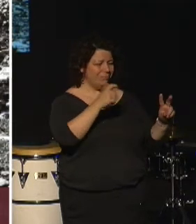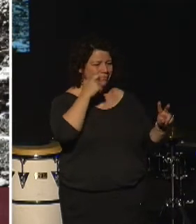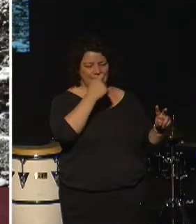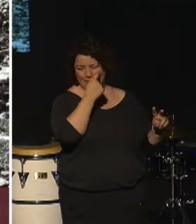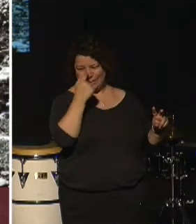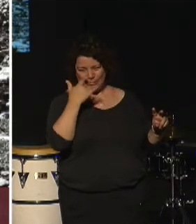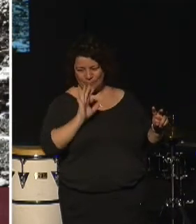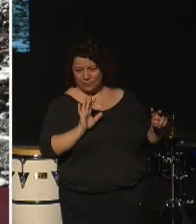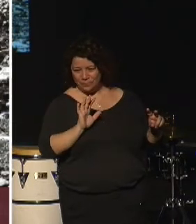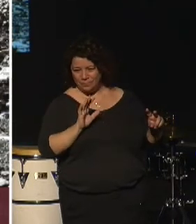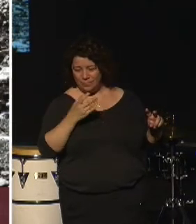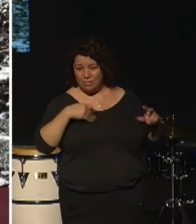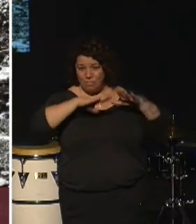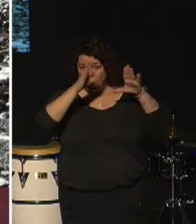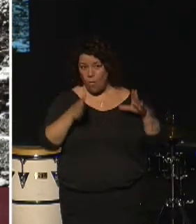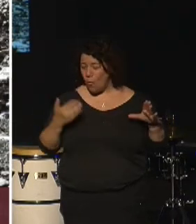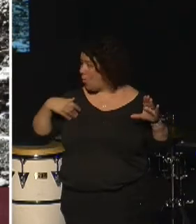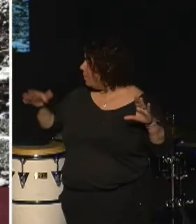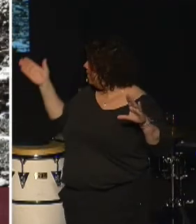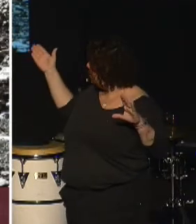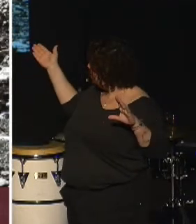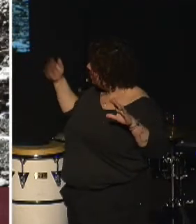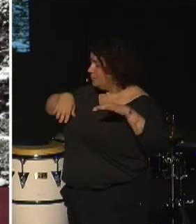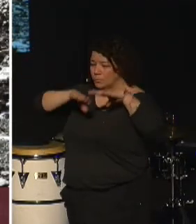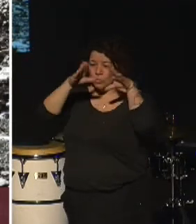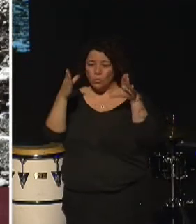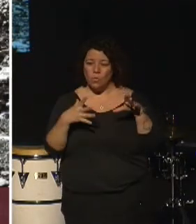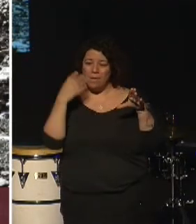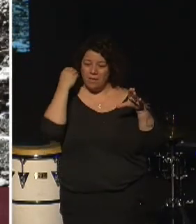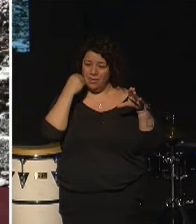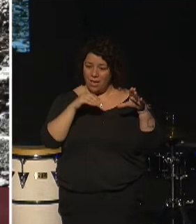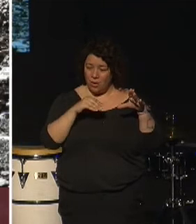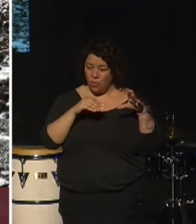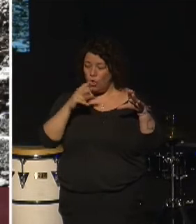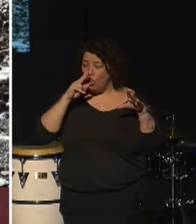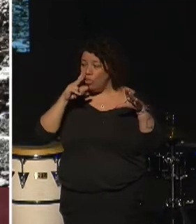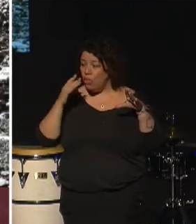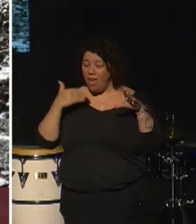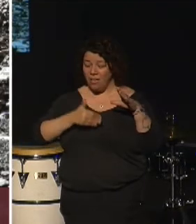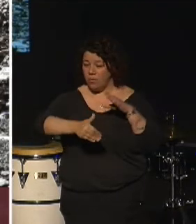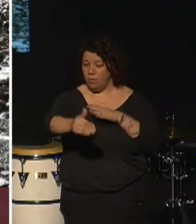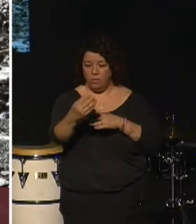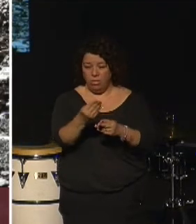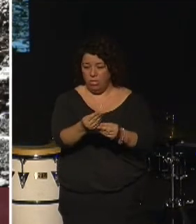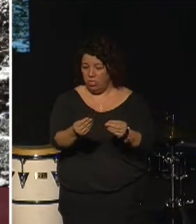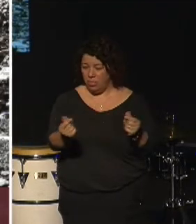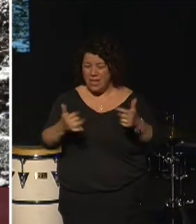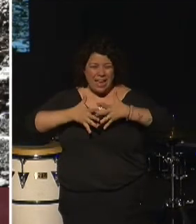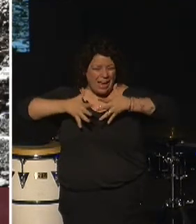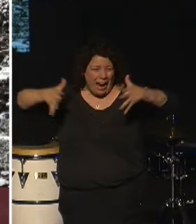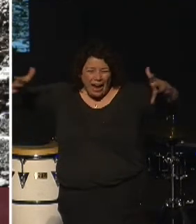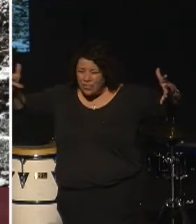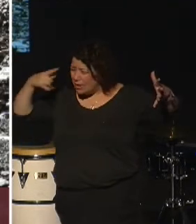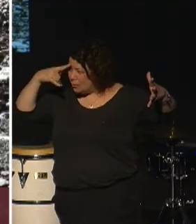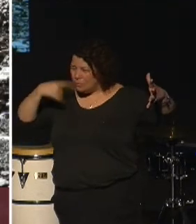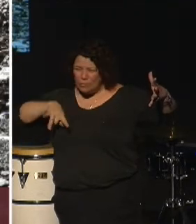De hecho, esta cueva que tenéis ahí es una cueva de hielo que en menos de 2 años habrá desaparecido. Es gigante. No sé si